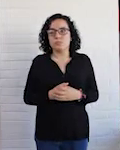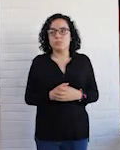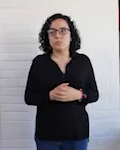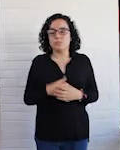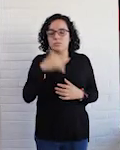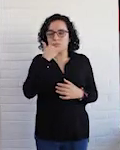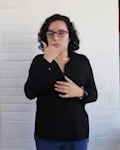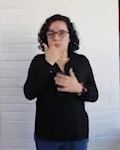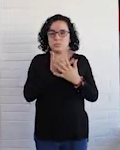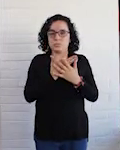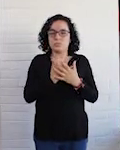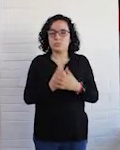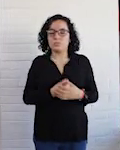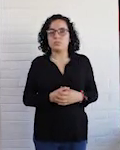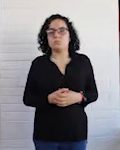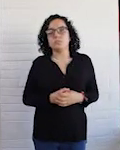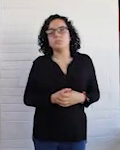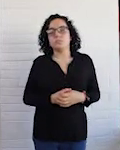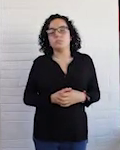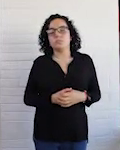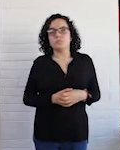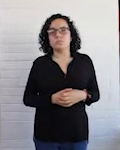Espérenme porque se me fue.